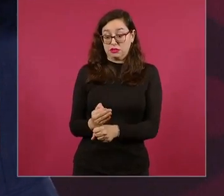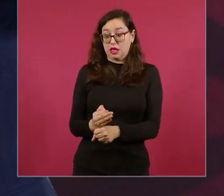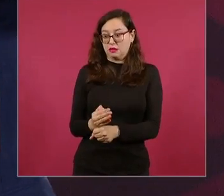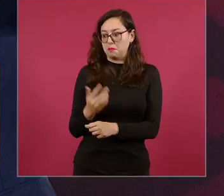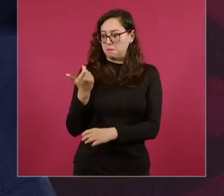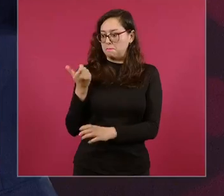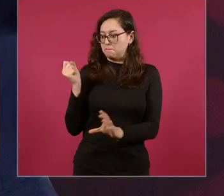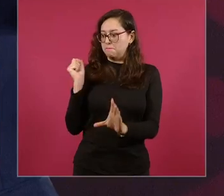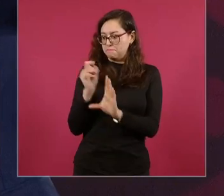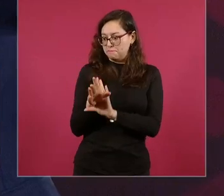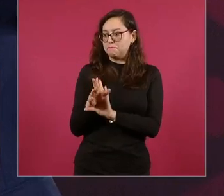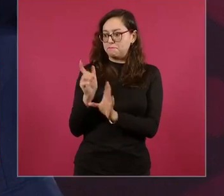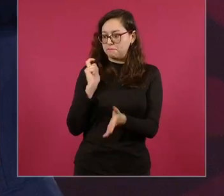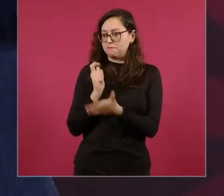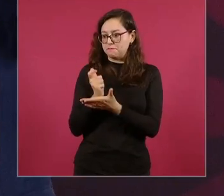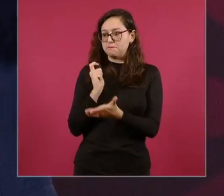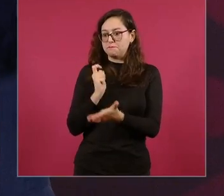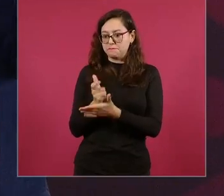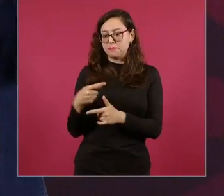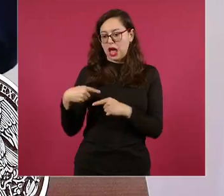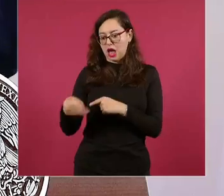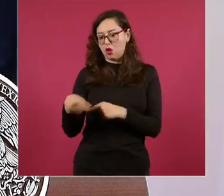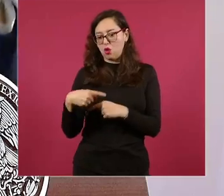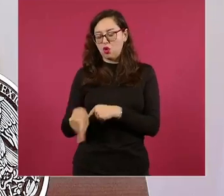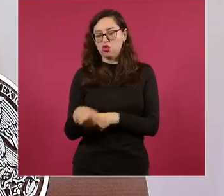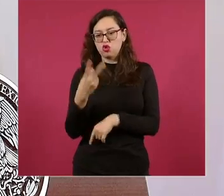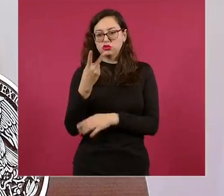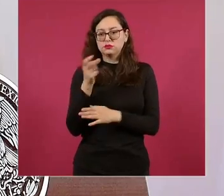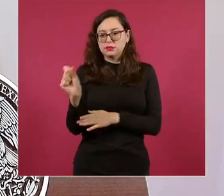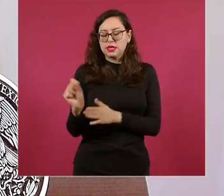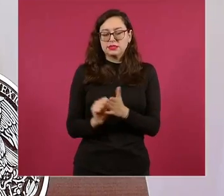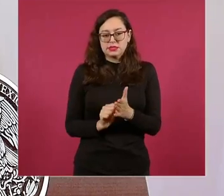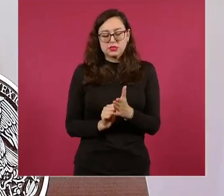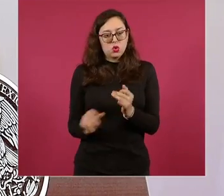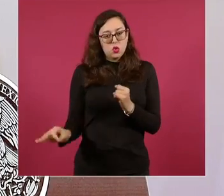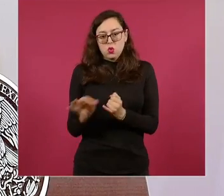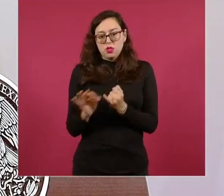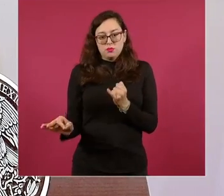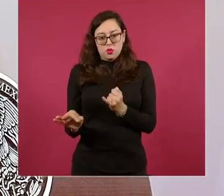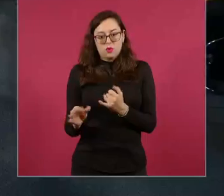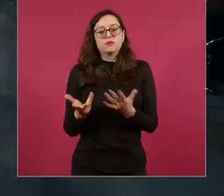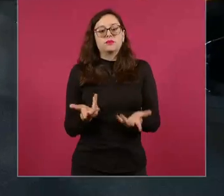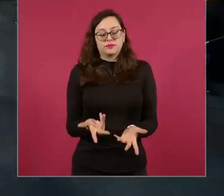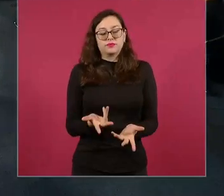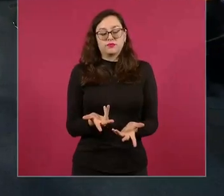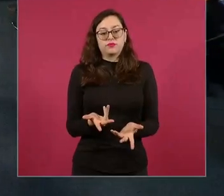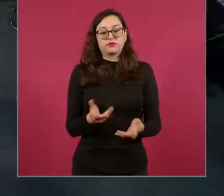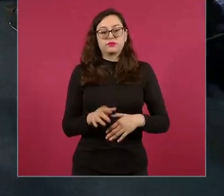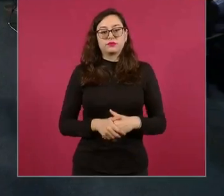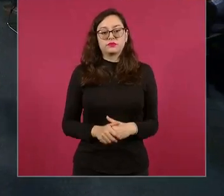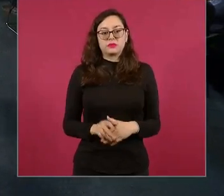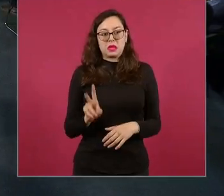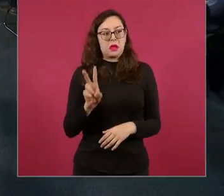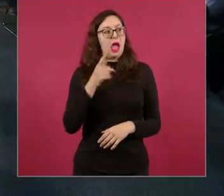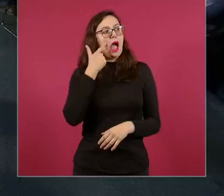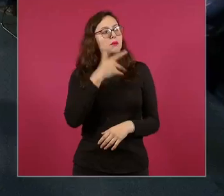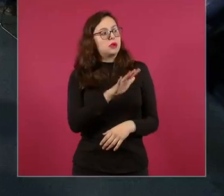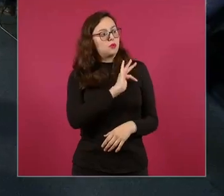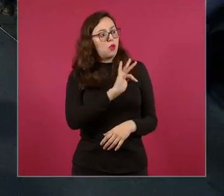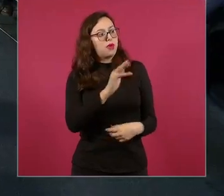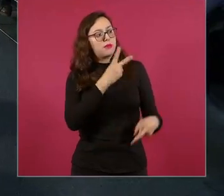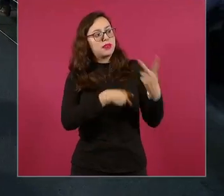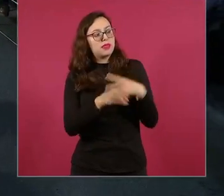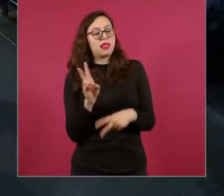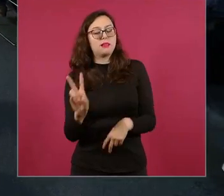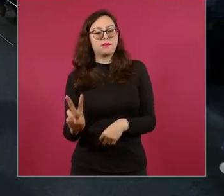pagos de este bimestre que venga y que nos informe puede ser el viernes ok